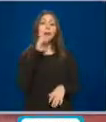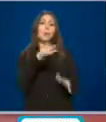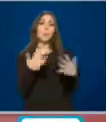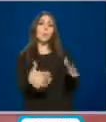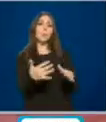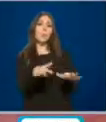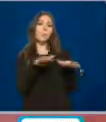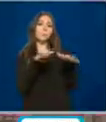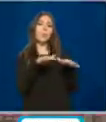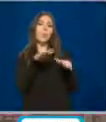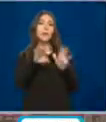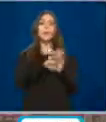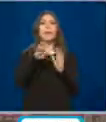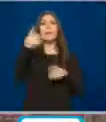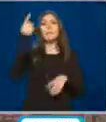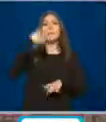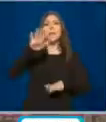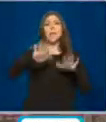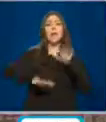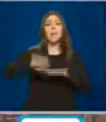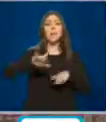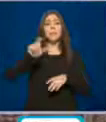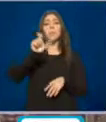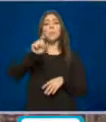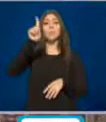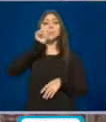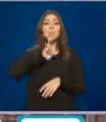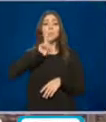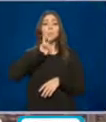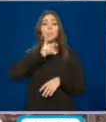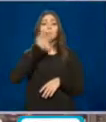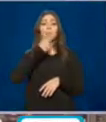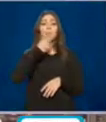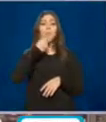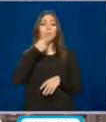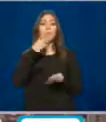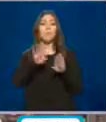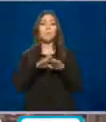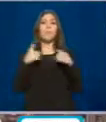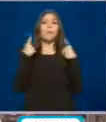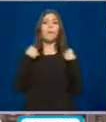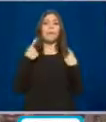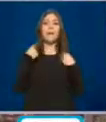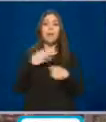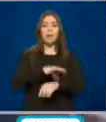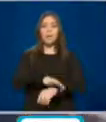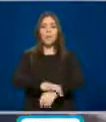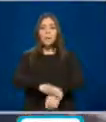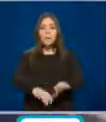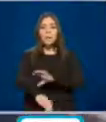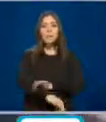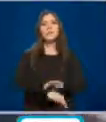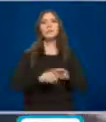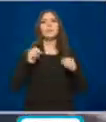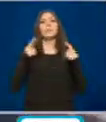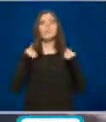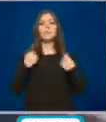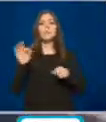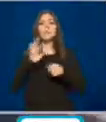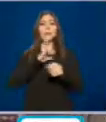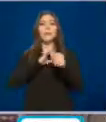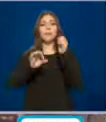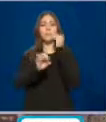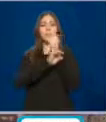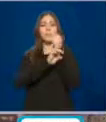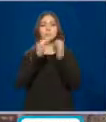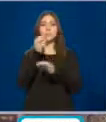Pero si es con una mujer, a veces se acomodan ya sea la camisa, los puños, si traen mancuernillas